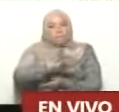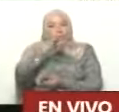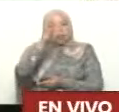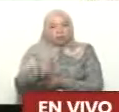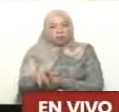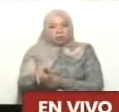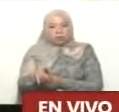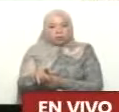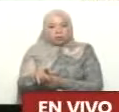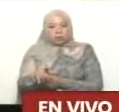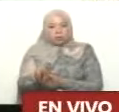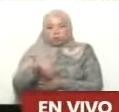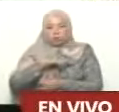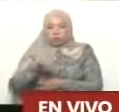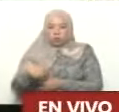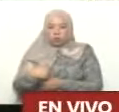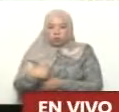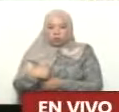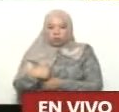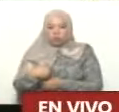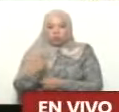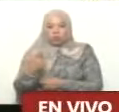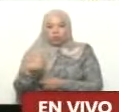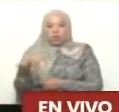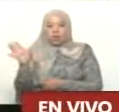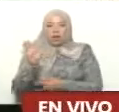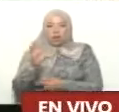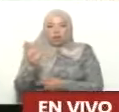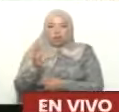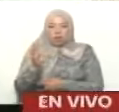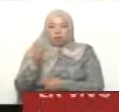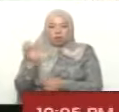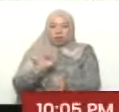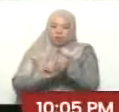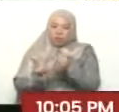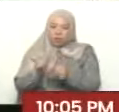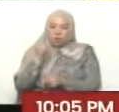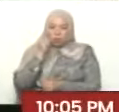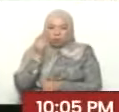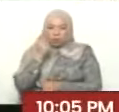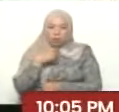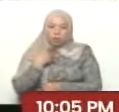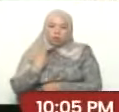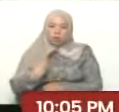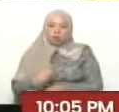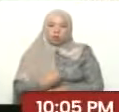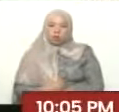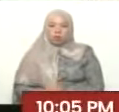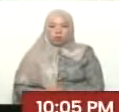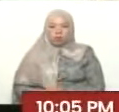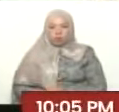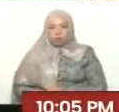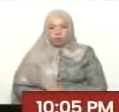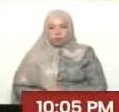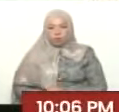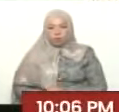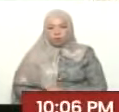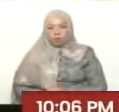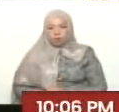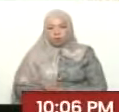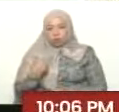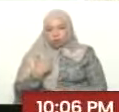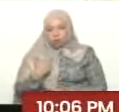de allá pues lo traemos nosotros nuevamente a la capital. Y defendemos esto, yo de verdad, si usted me lo permite, yo le voy